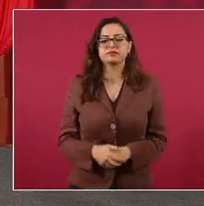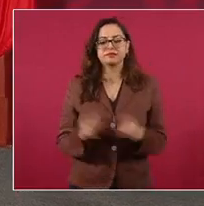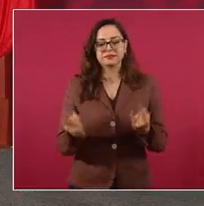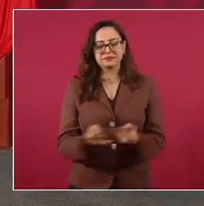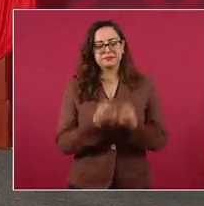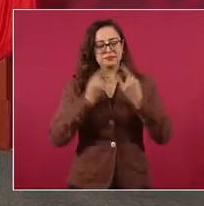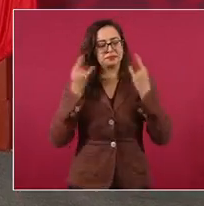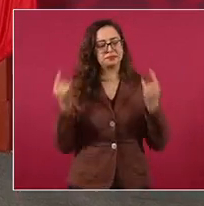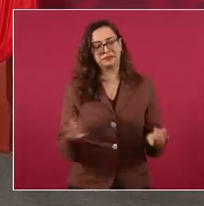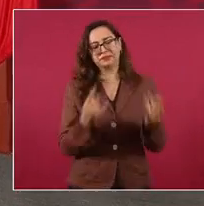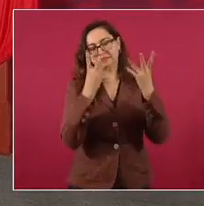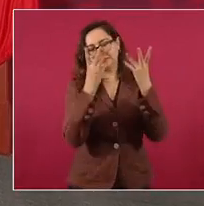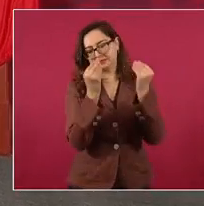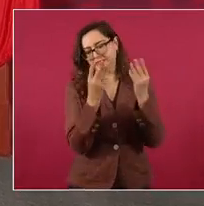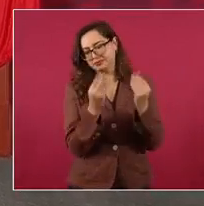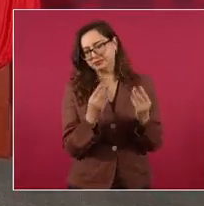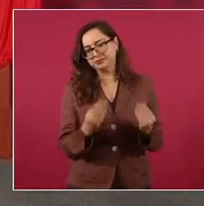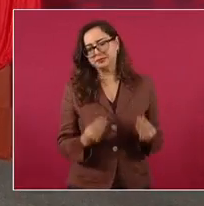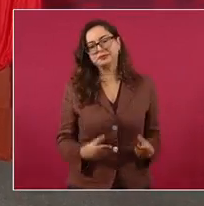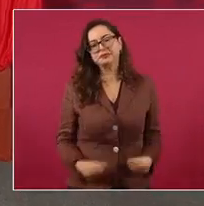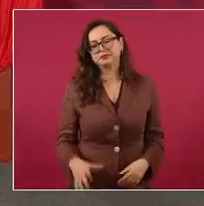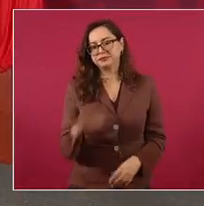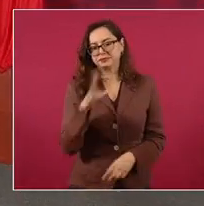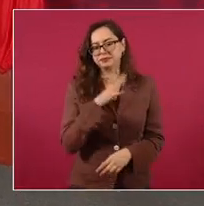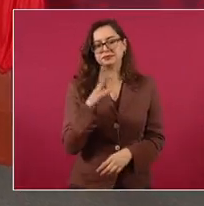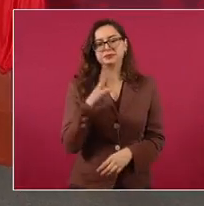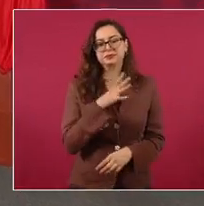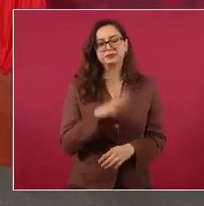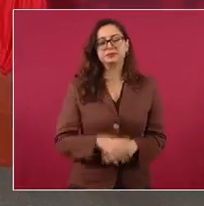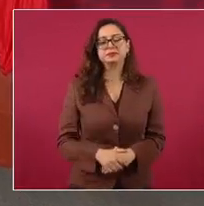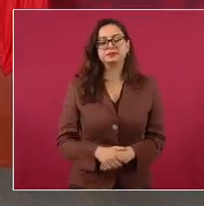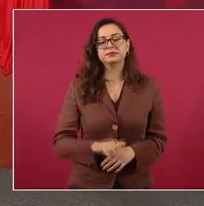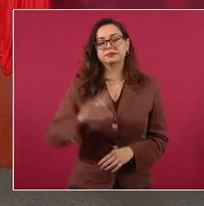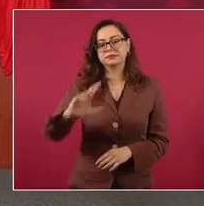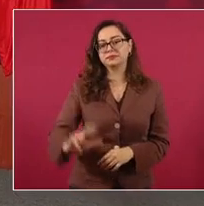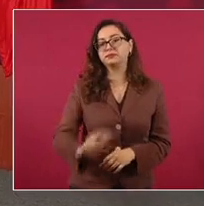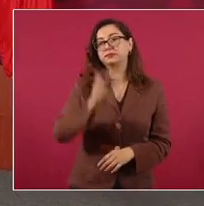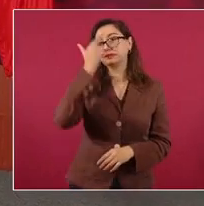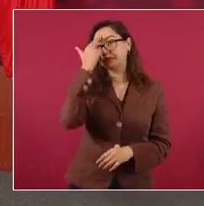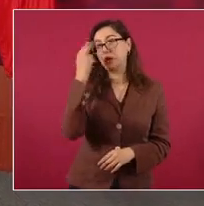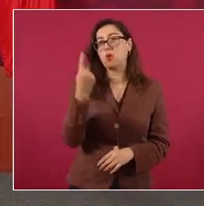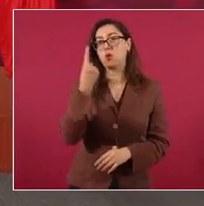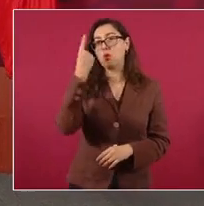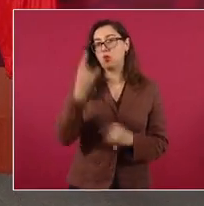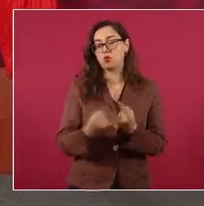Una vez fuimos a una gira allá a la frontera sur,